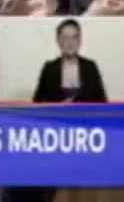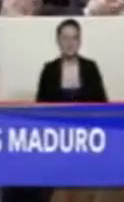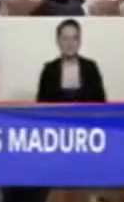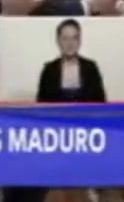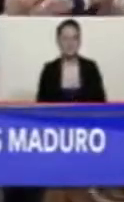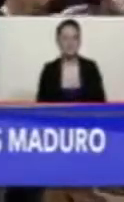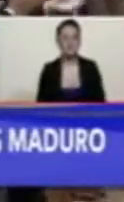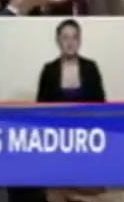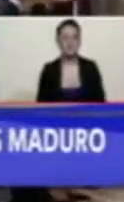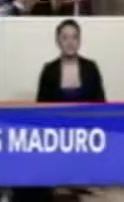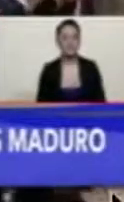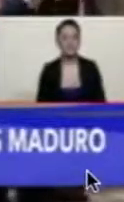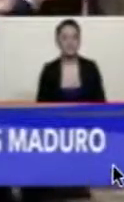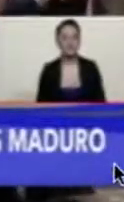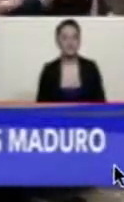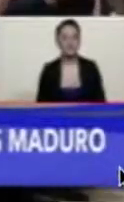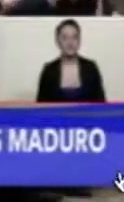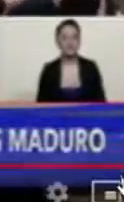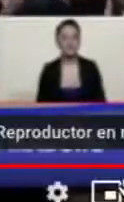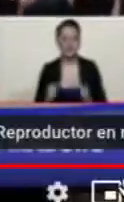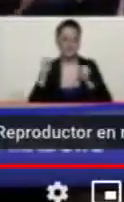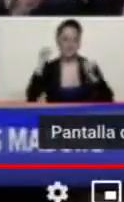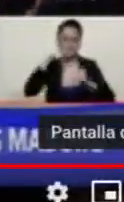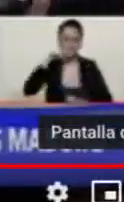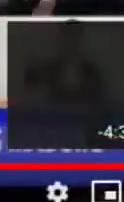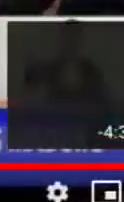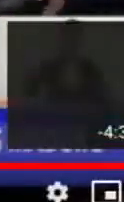14 días del mes de enero de...